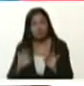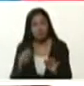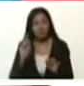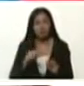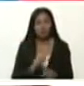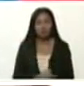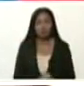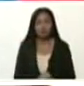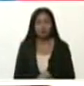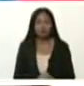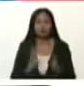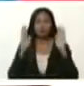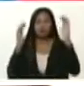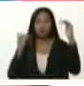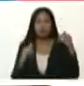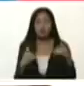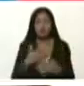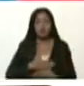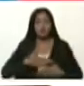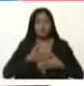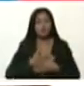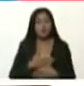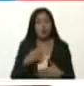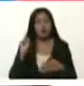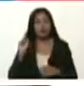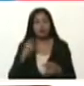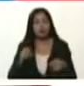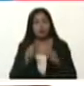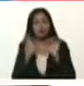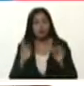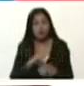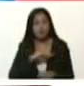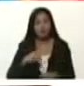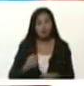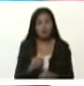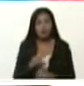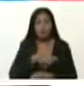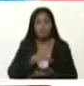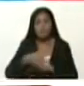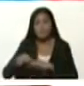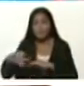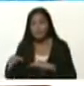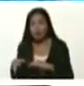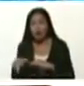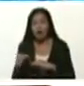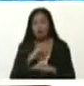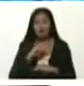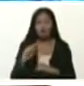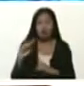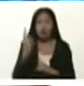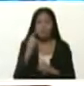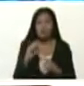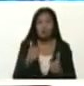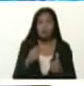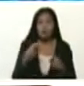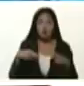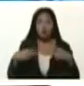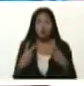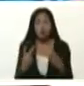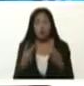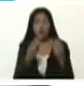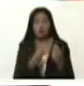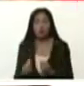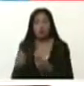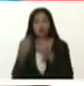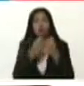en atender y satisfacer las necesidades de nuestras regiones. Es una de las iniciativas nuevas en el campo